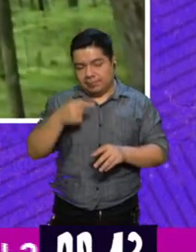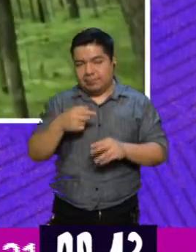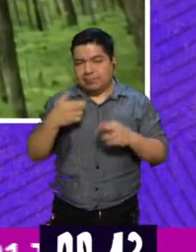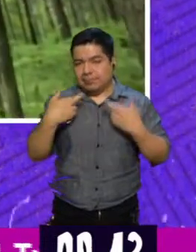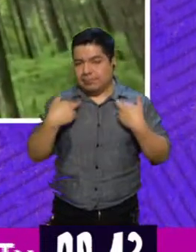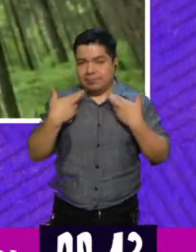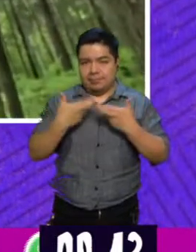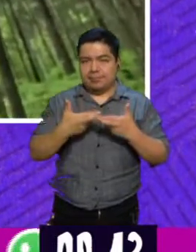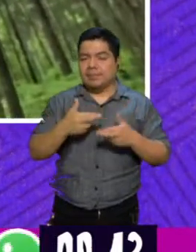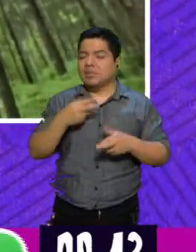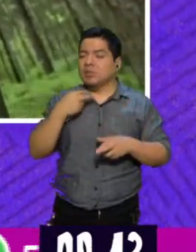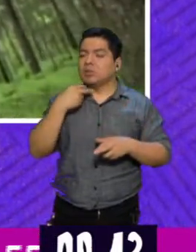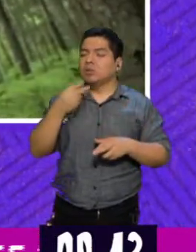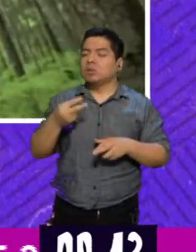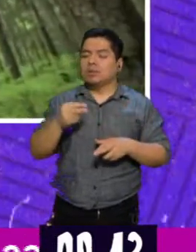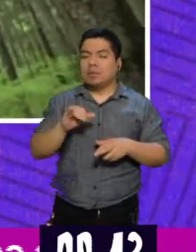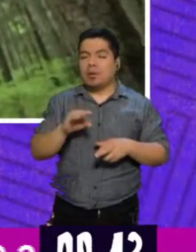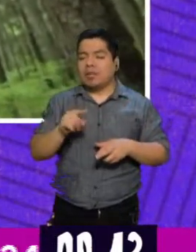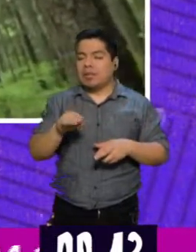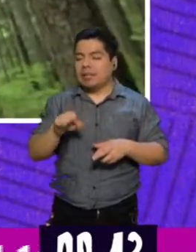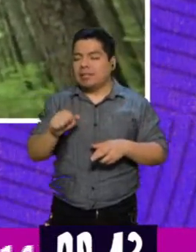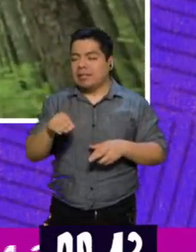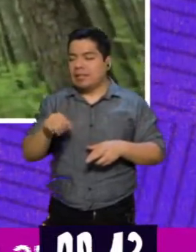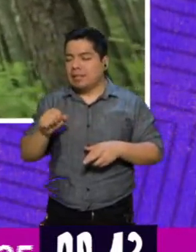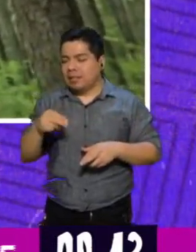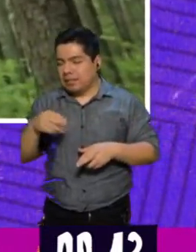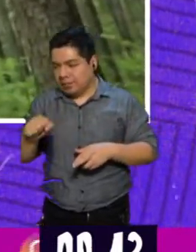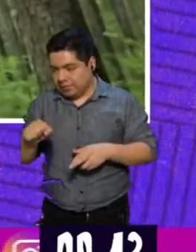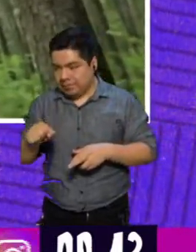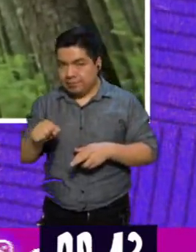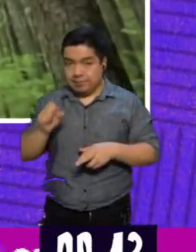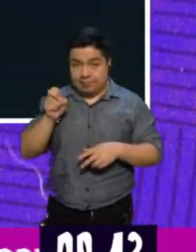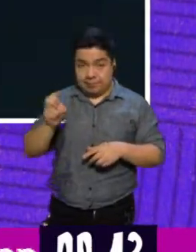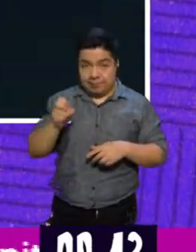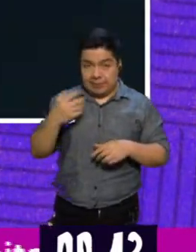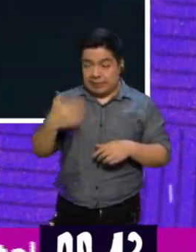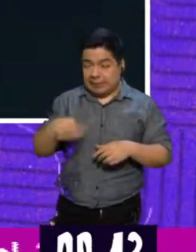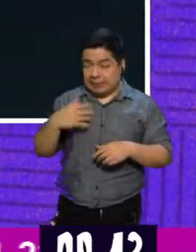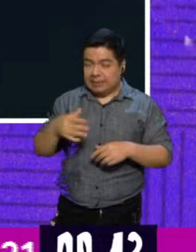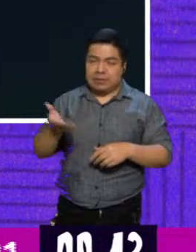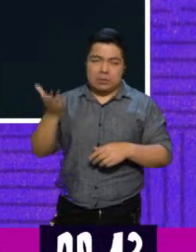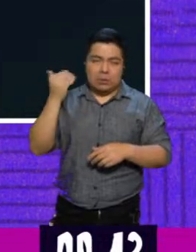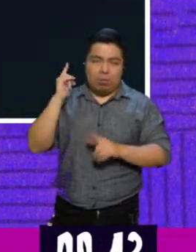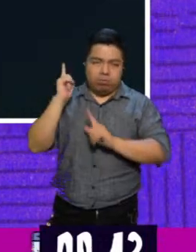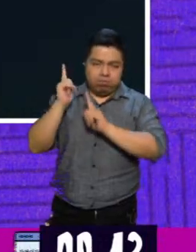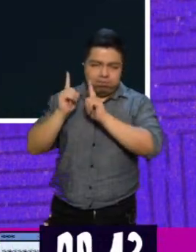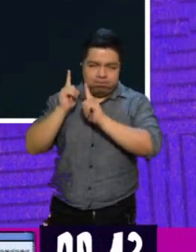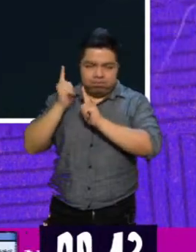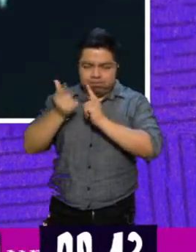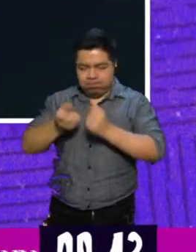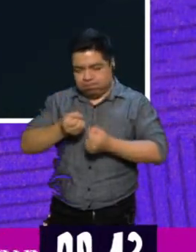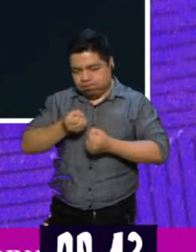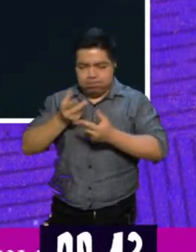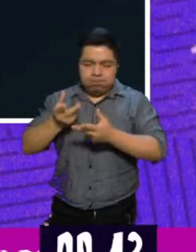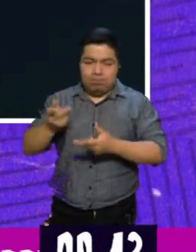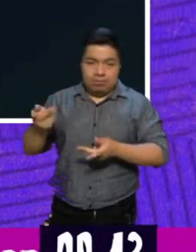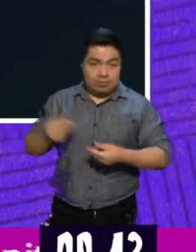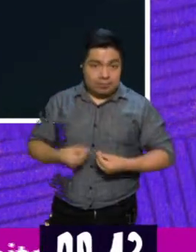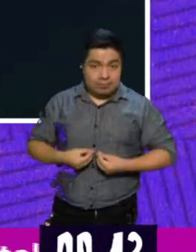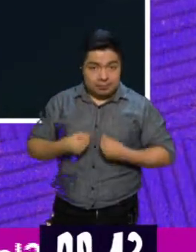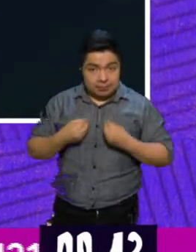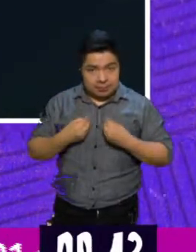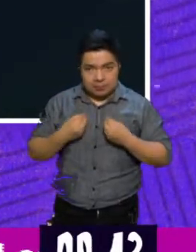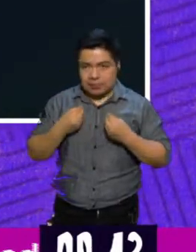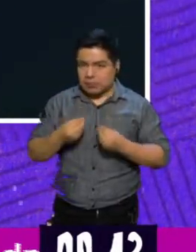voz y es Demóstenes. Demóstenes pasa por ser uno de los grandes oradores griegos. Su vida tiene mucho